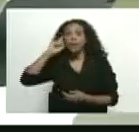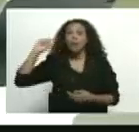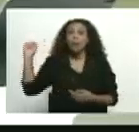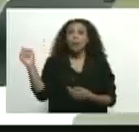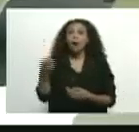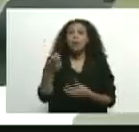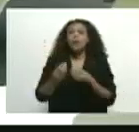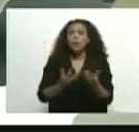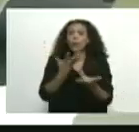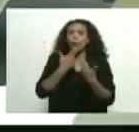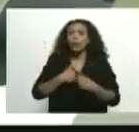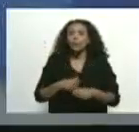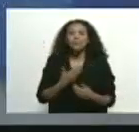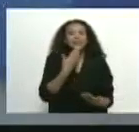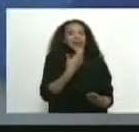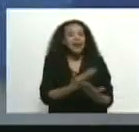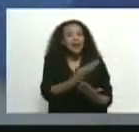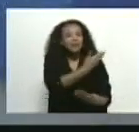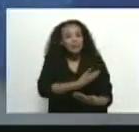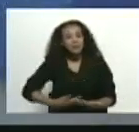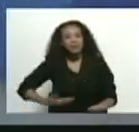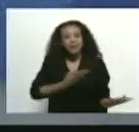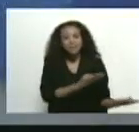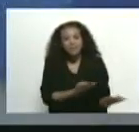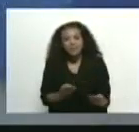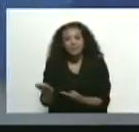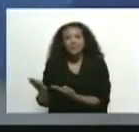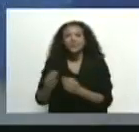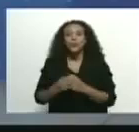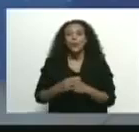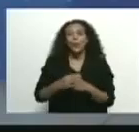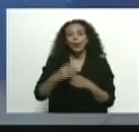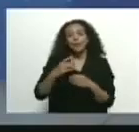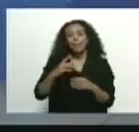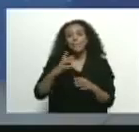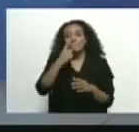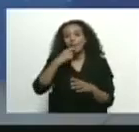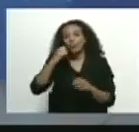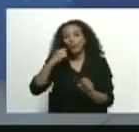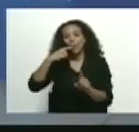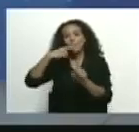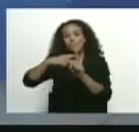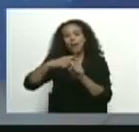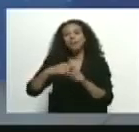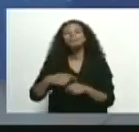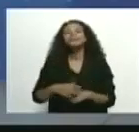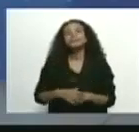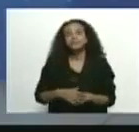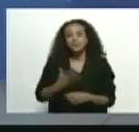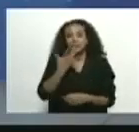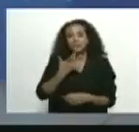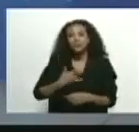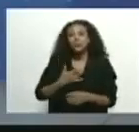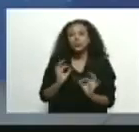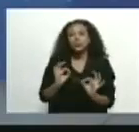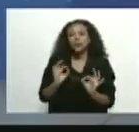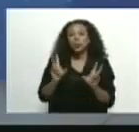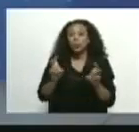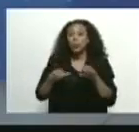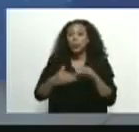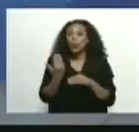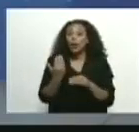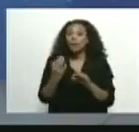bienvenido. Bueno, gracias, presidente, por la invitación a este programa que, como usted lo dijo, abre una nueva